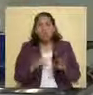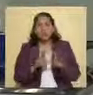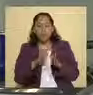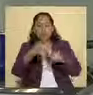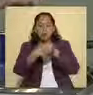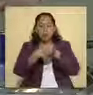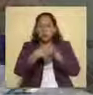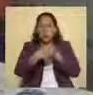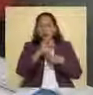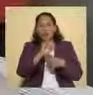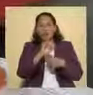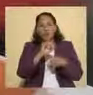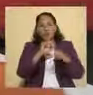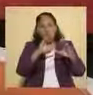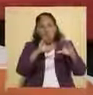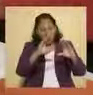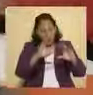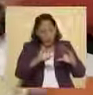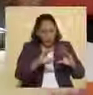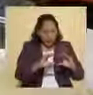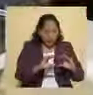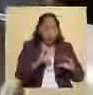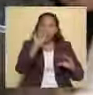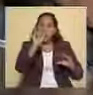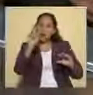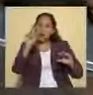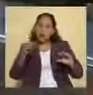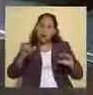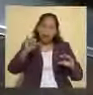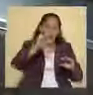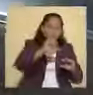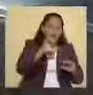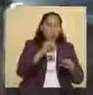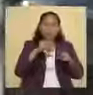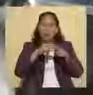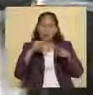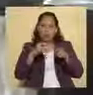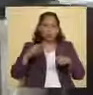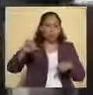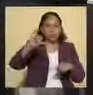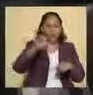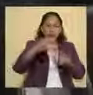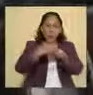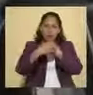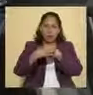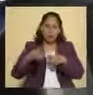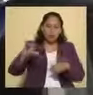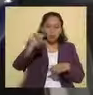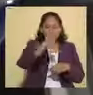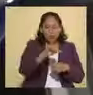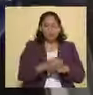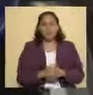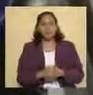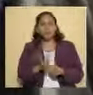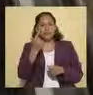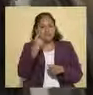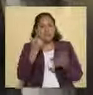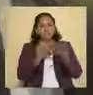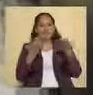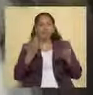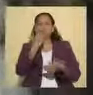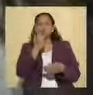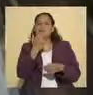caldito si no se nos empieza a bajar mucho si agregarle un poquito de agua o consomé OK ahora vamos a hacer